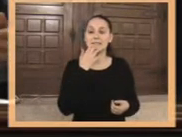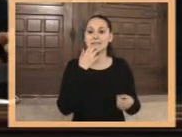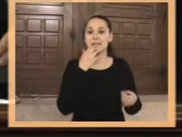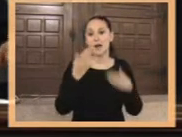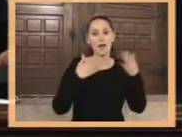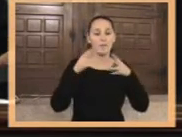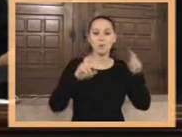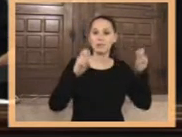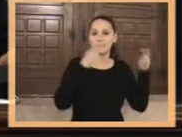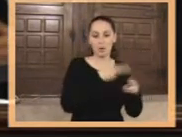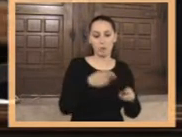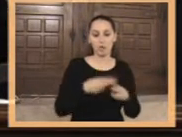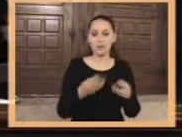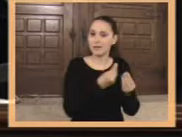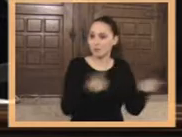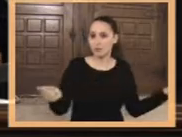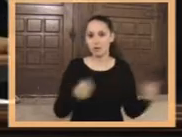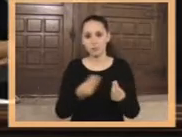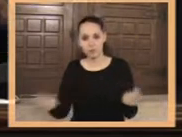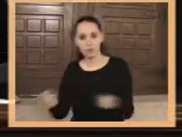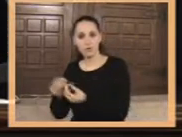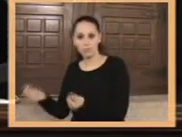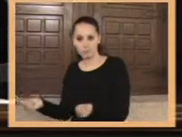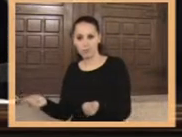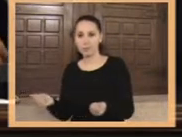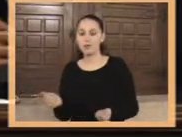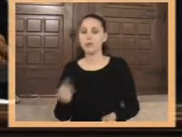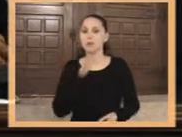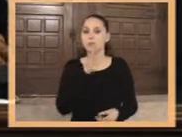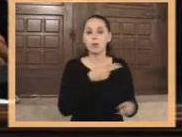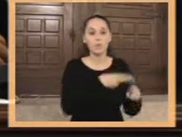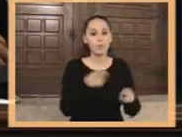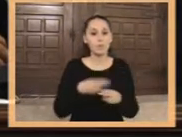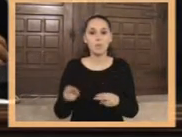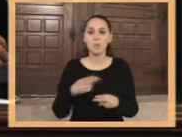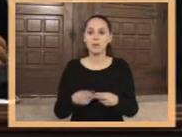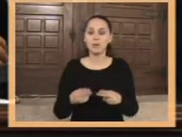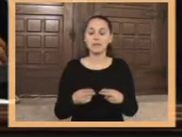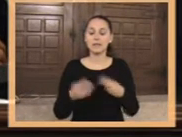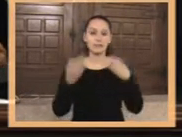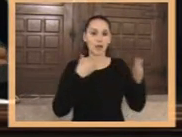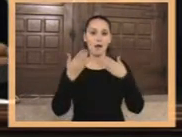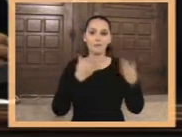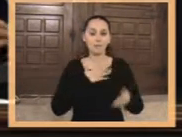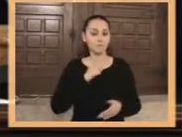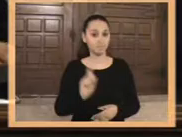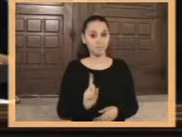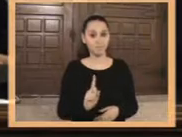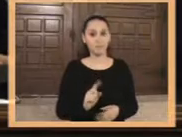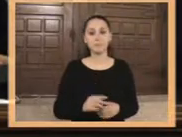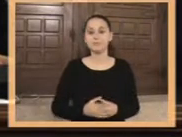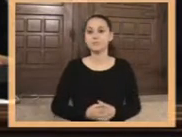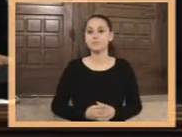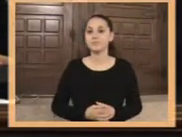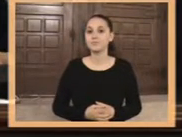en la anterior de las mociones, y por lo tanto nosotros no teníamos ningún inconveniente en eliminar esos matices. Fíjense qué curioso que el mismo